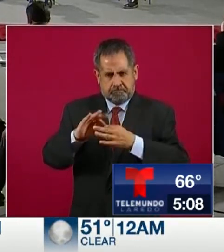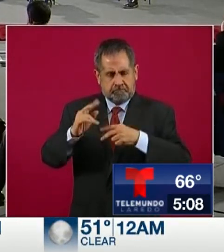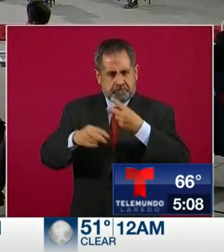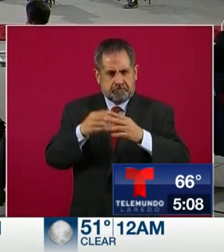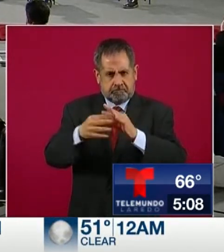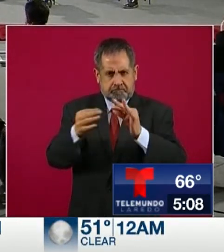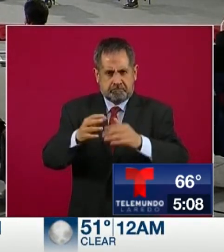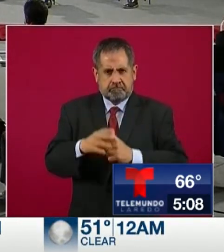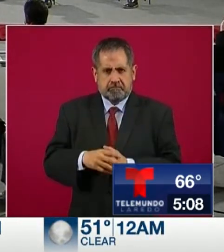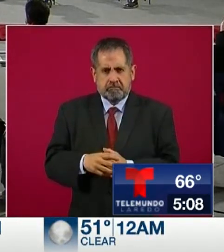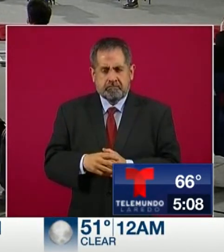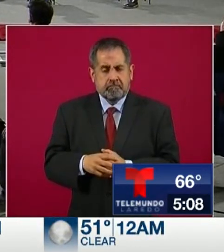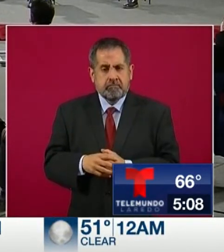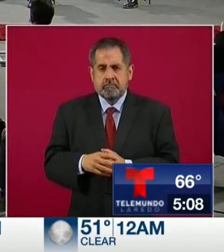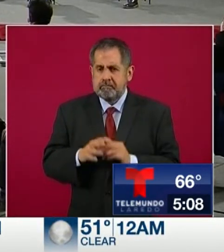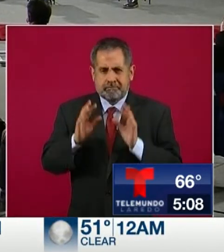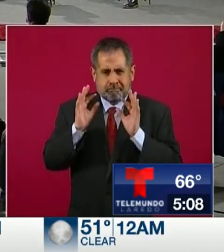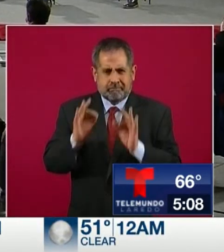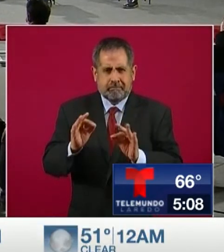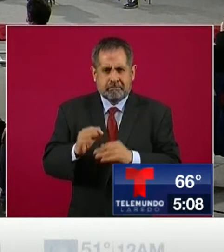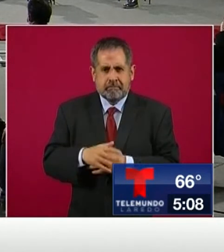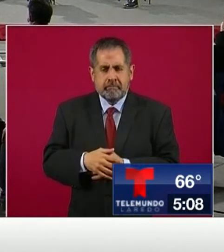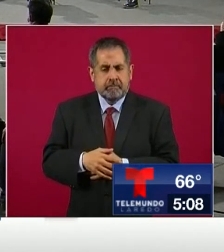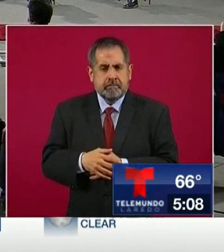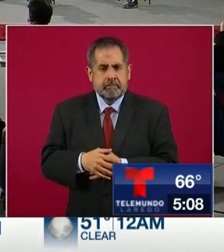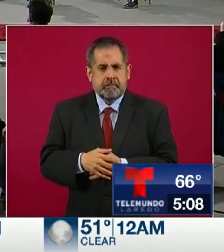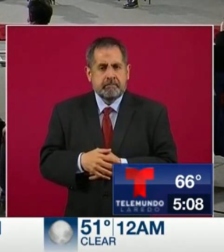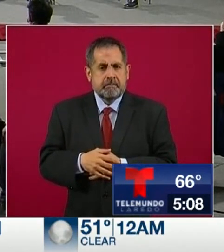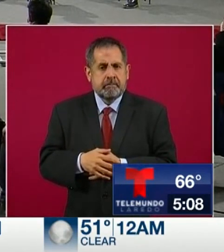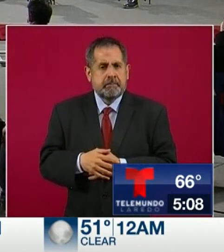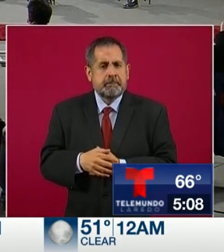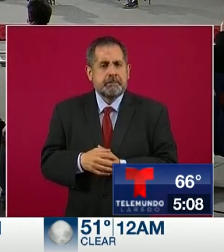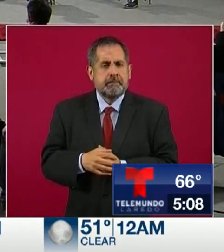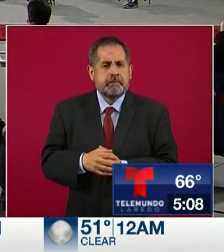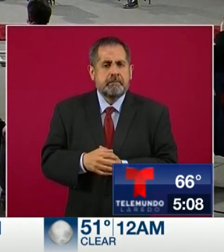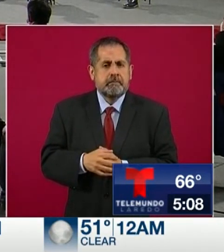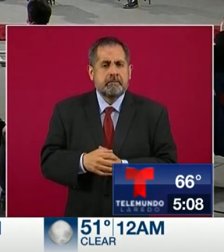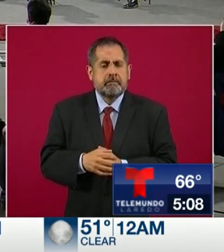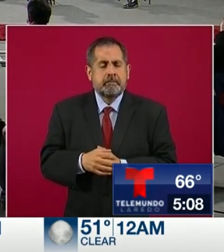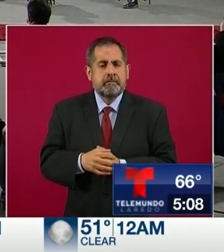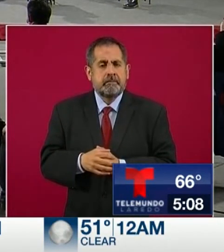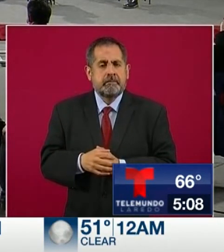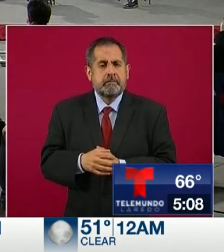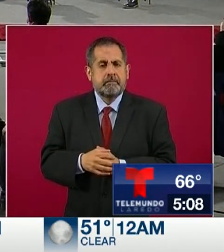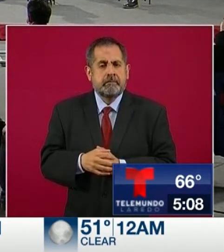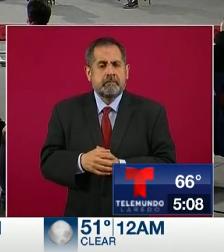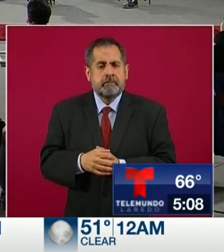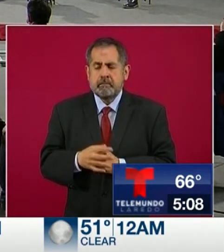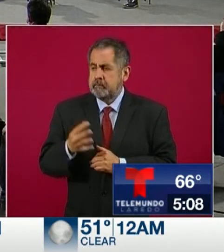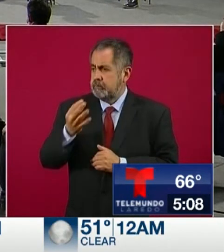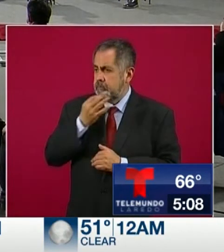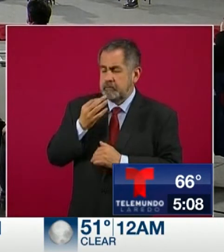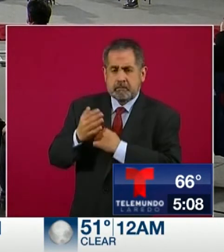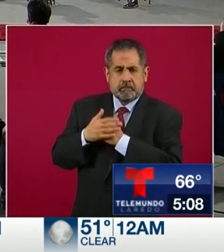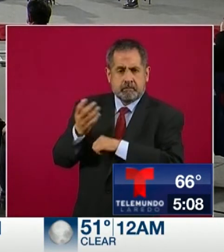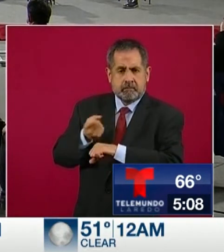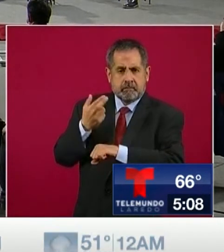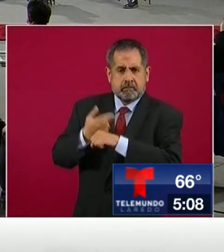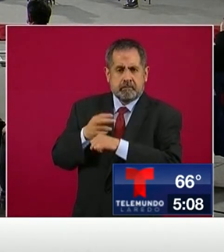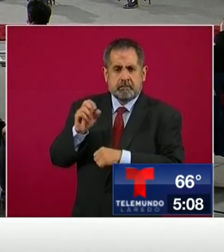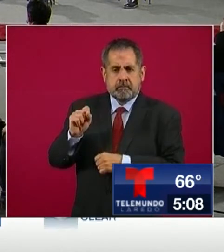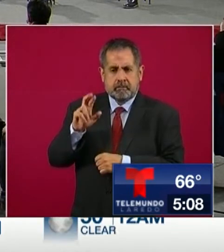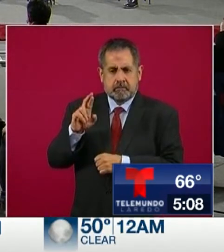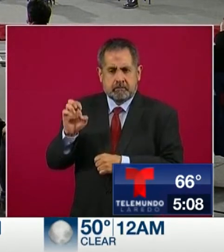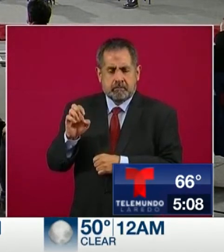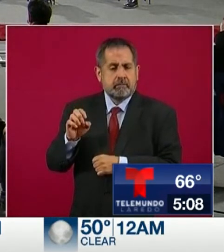quien ha mantenido una muy buena relación con el actual presidente de dolor ron era uno de los pocos mandatarios que todavía no habían felicitado